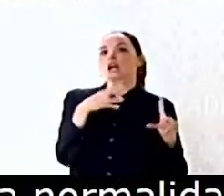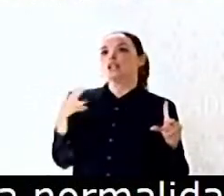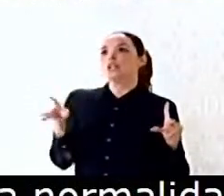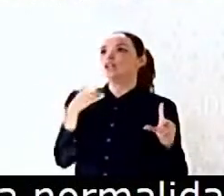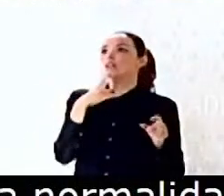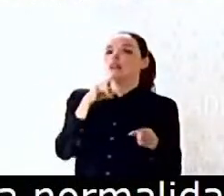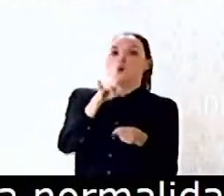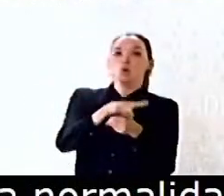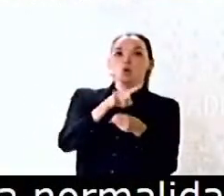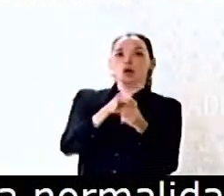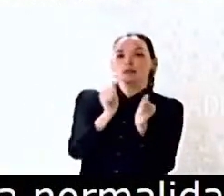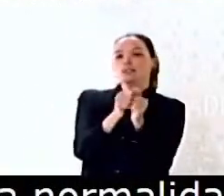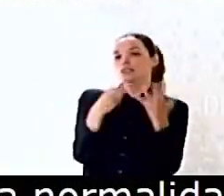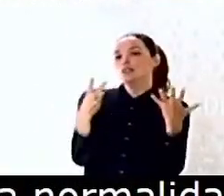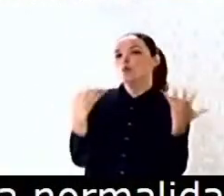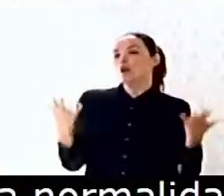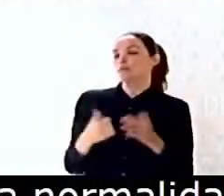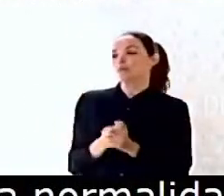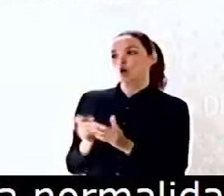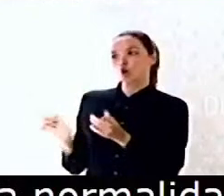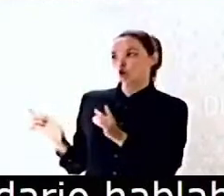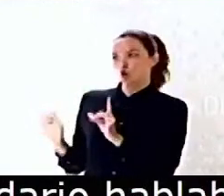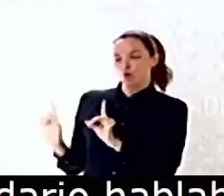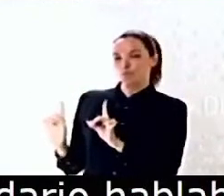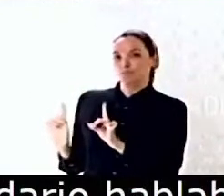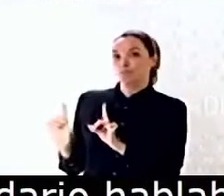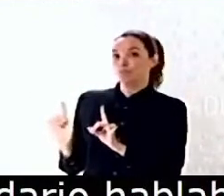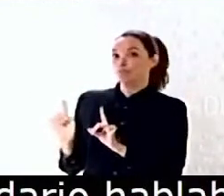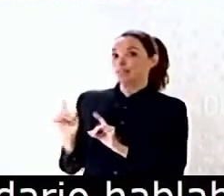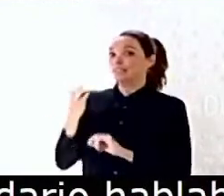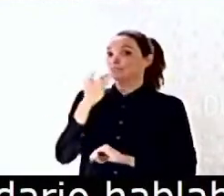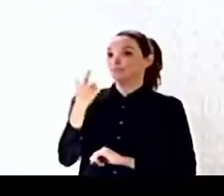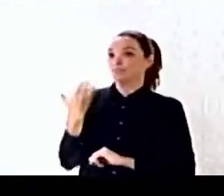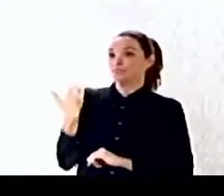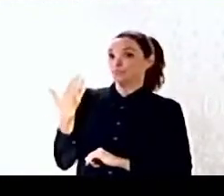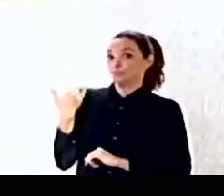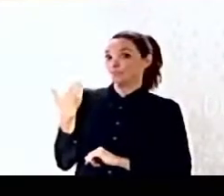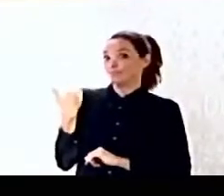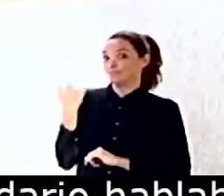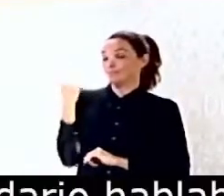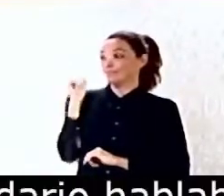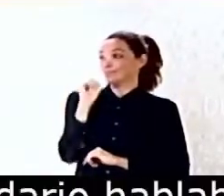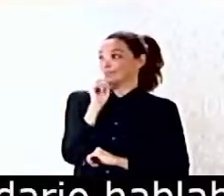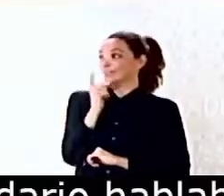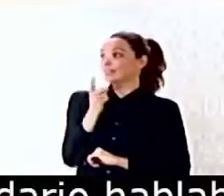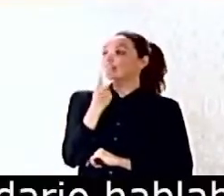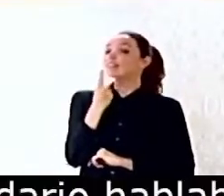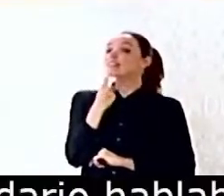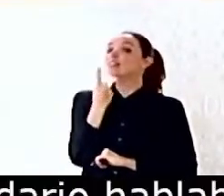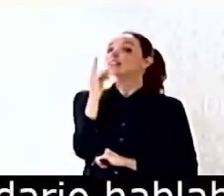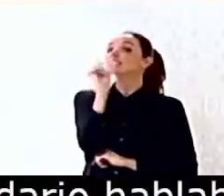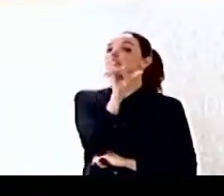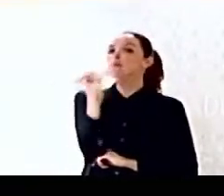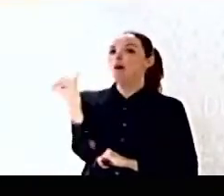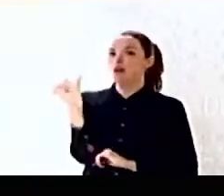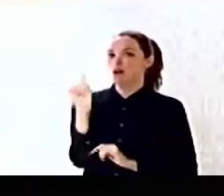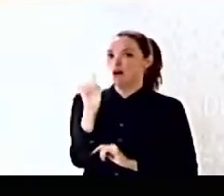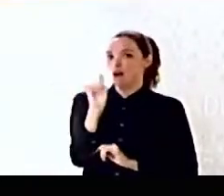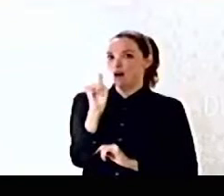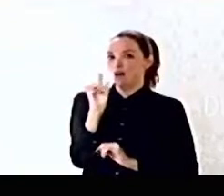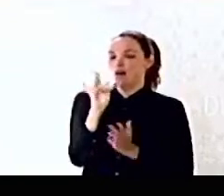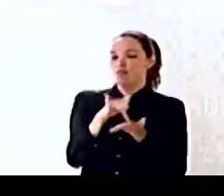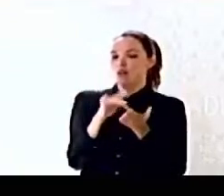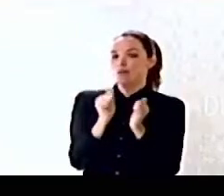lunes 27, no, ¿qué día? No, en todo momento dije, si repasan ustedes los audios de la rueda de prensa, dije en la semana del 27. Semana